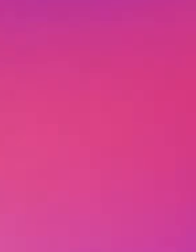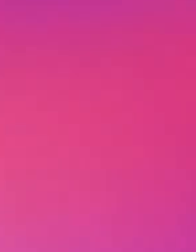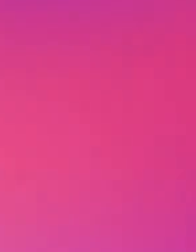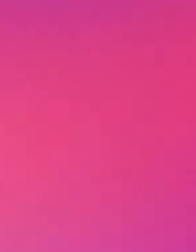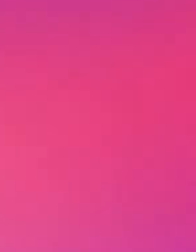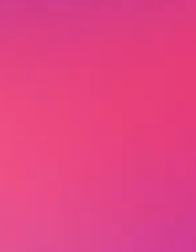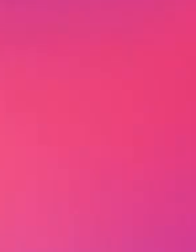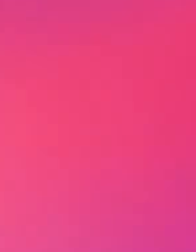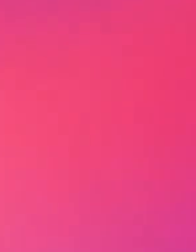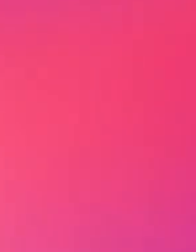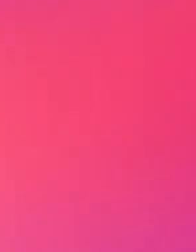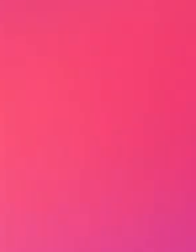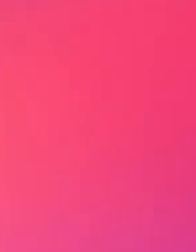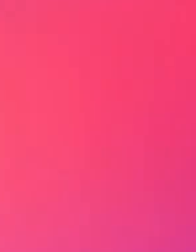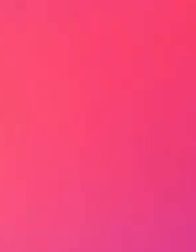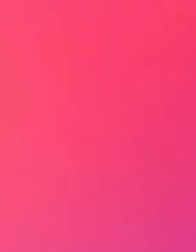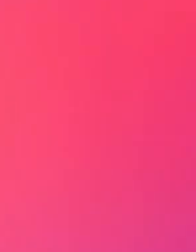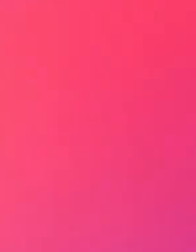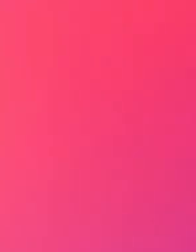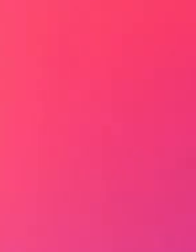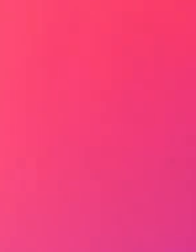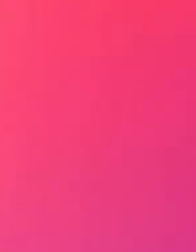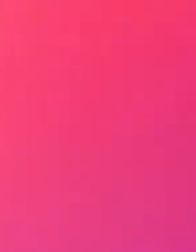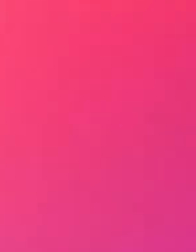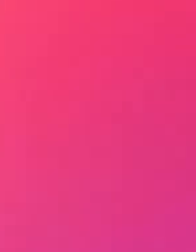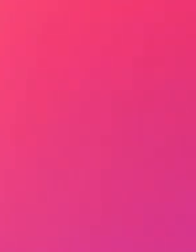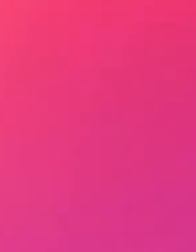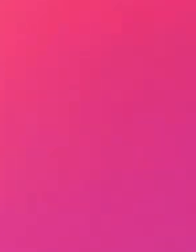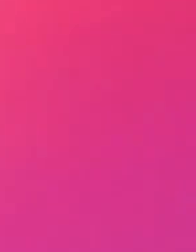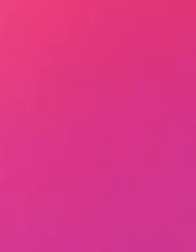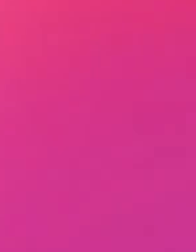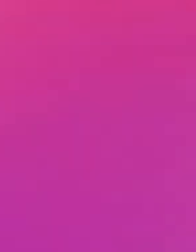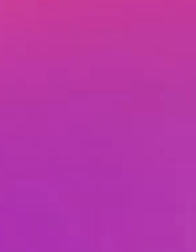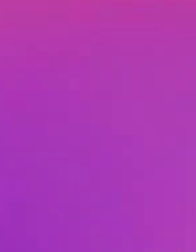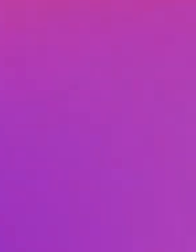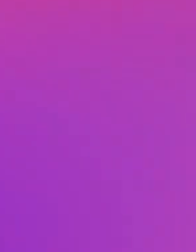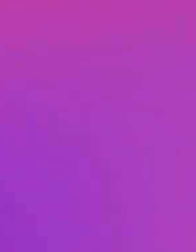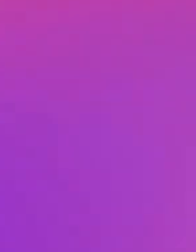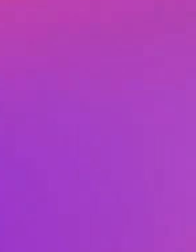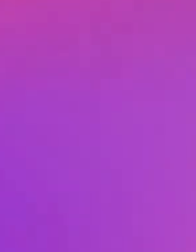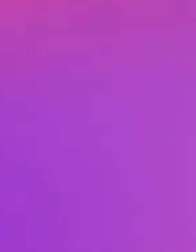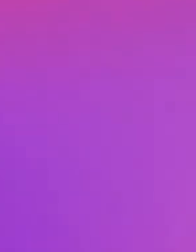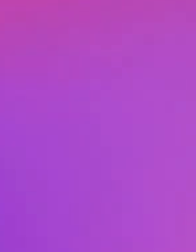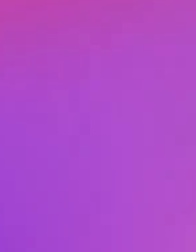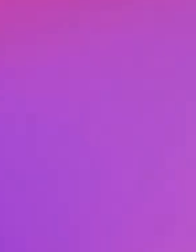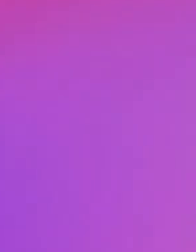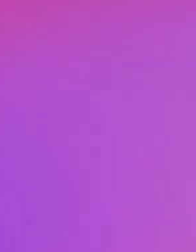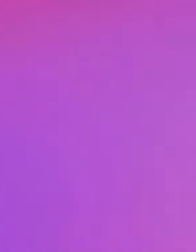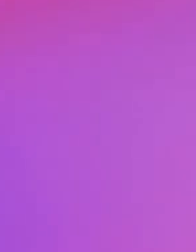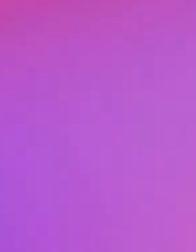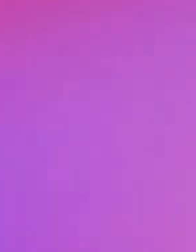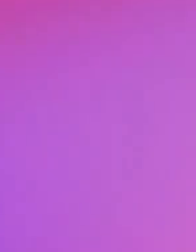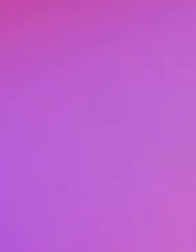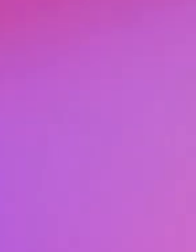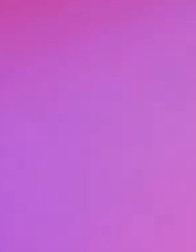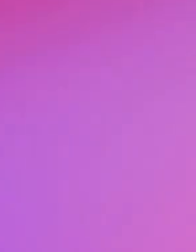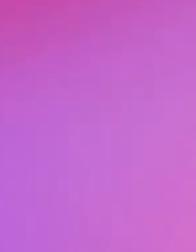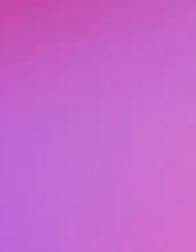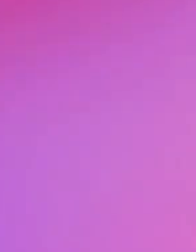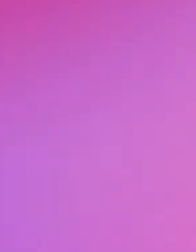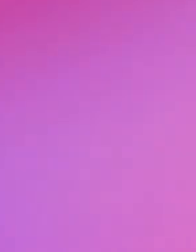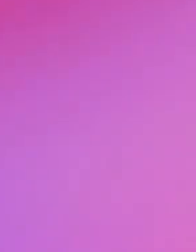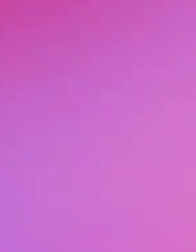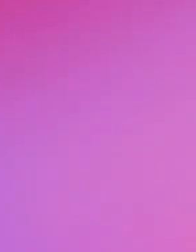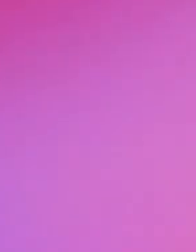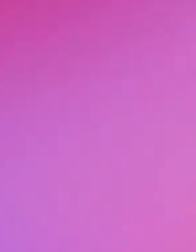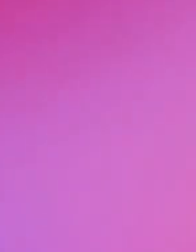es el 55 36 01 71 23. Si requieres consultar los